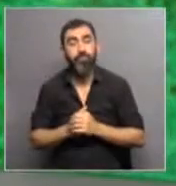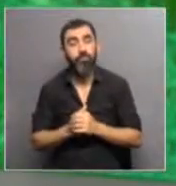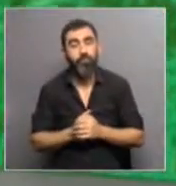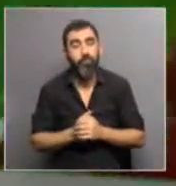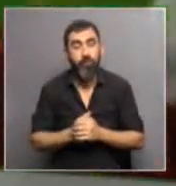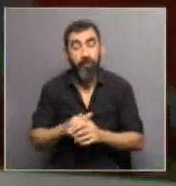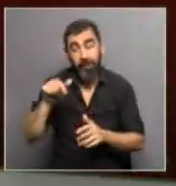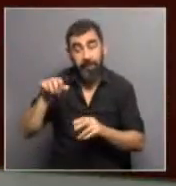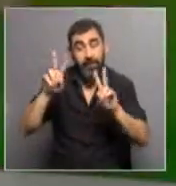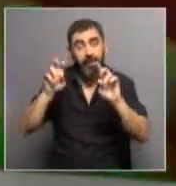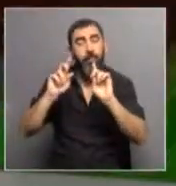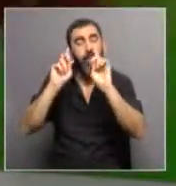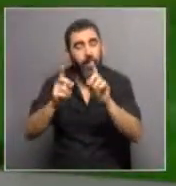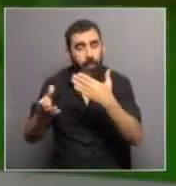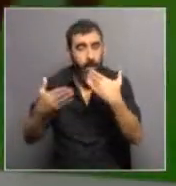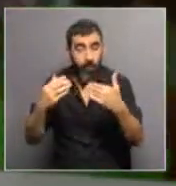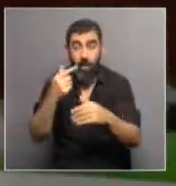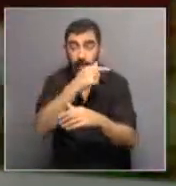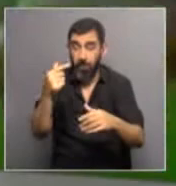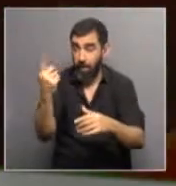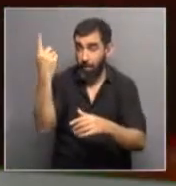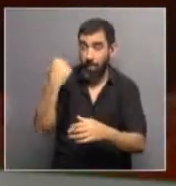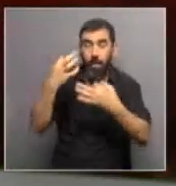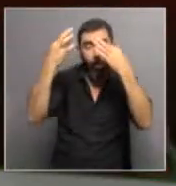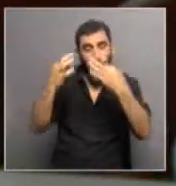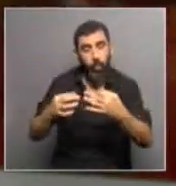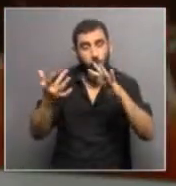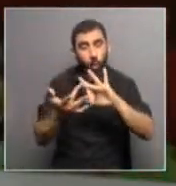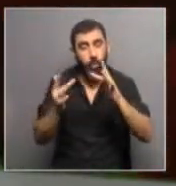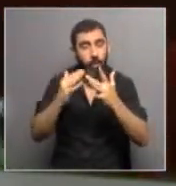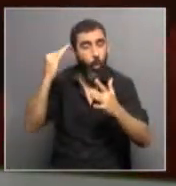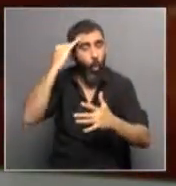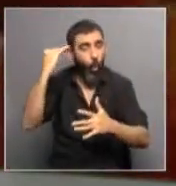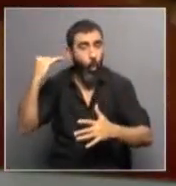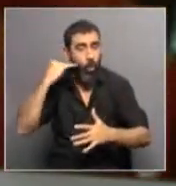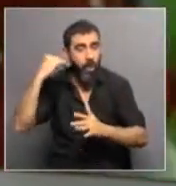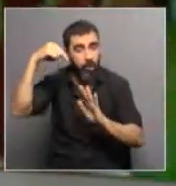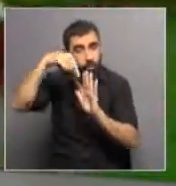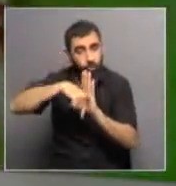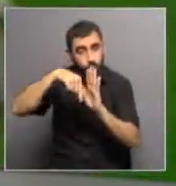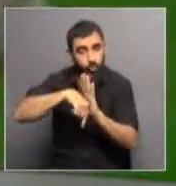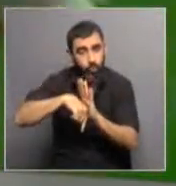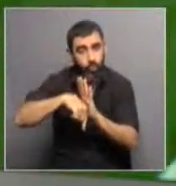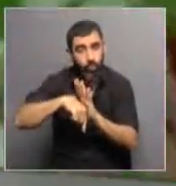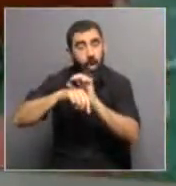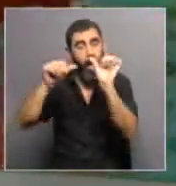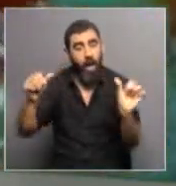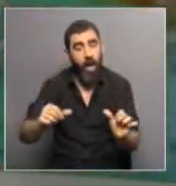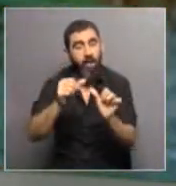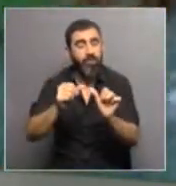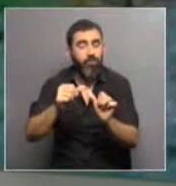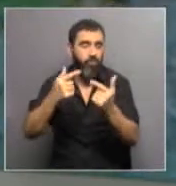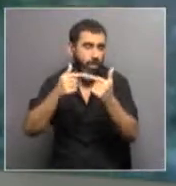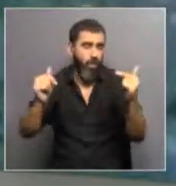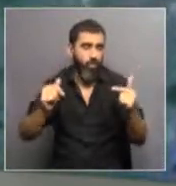es uno de los temas que también estamos viendo. La semana pasada justo contactamos con Corea del Sur, que ellos están haciendo toda una movida de Farm Prender, le llaman, que